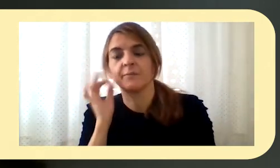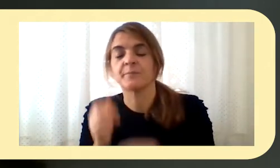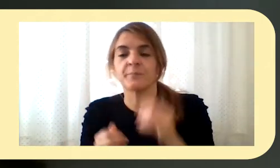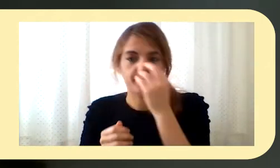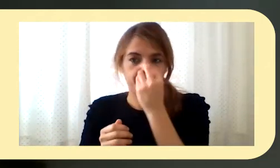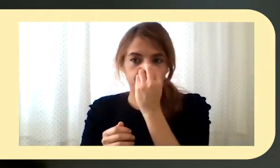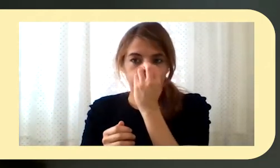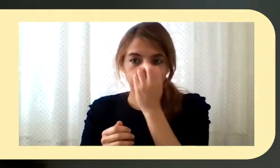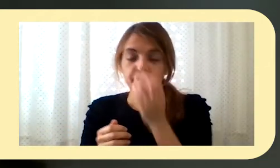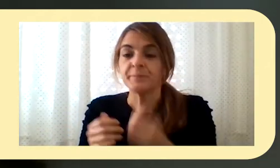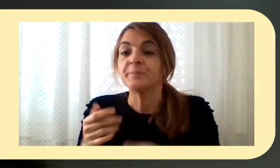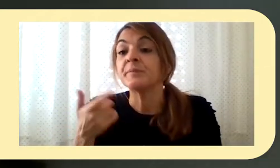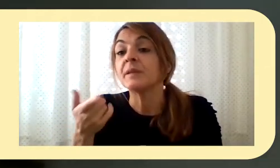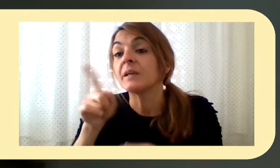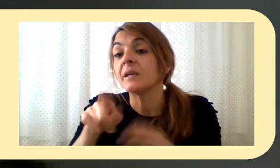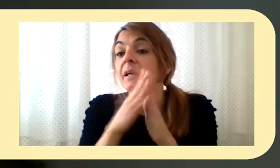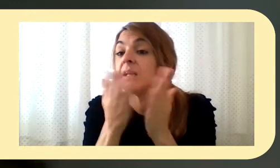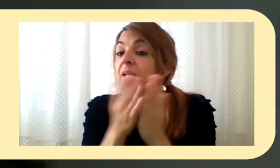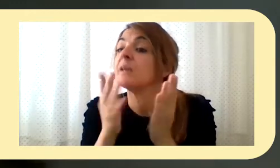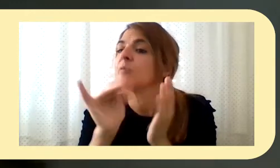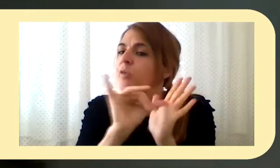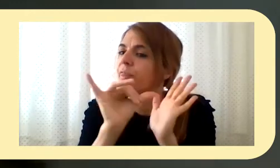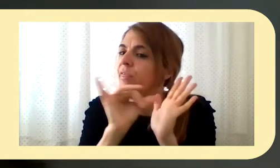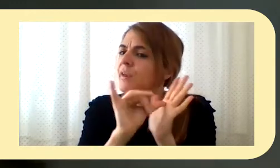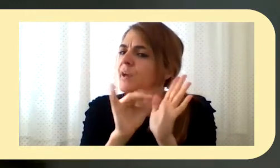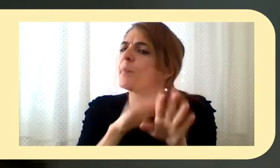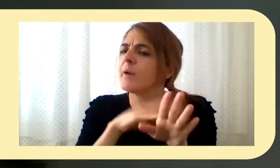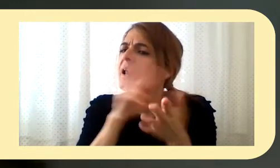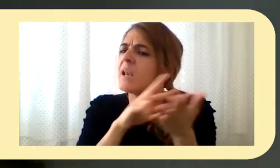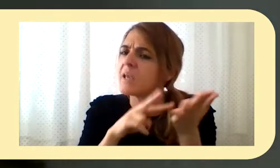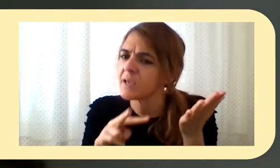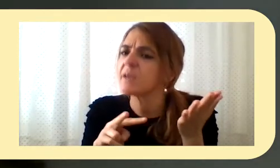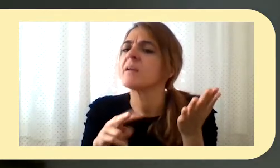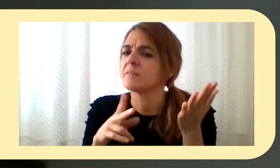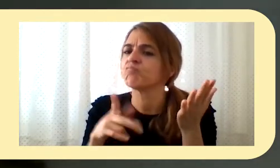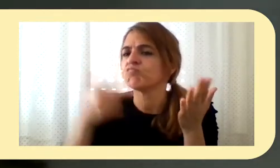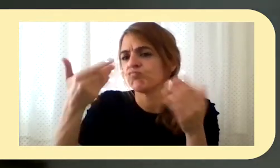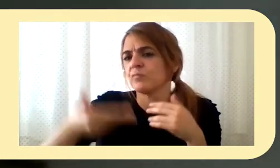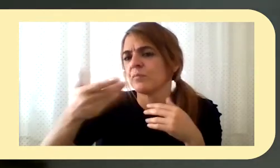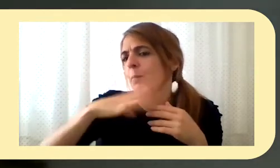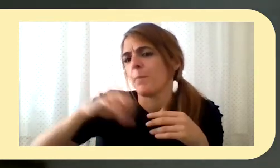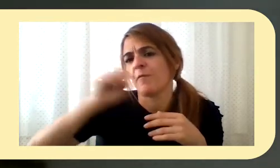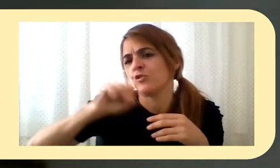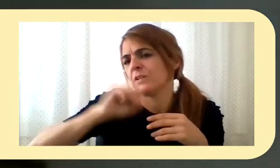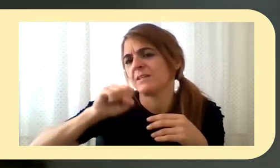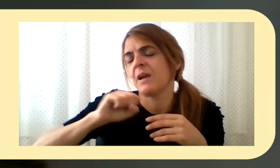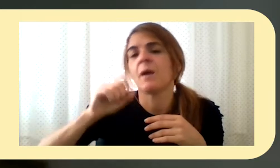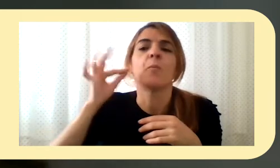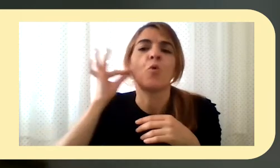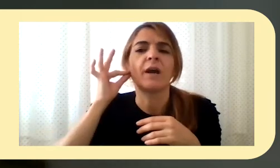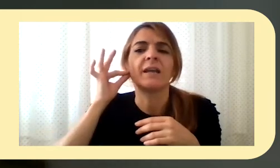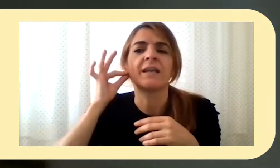bueno, pues libro para tener cerca de la oficina o de la mesa de cualquier lado, su fantástico Mujeres Invisibles para la